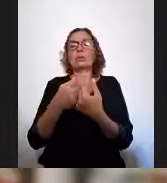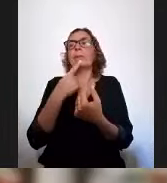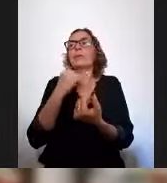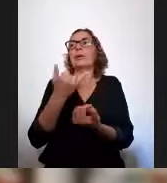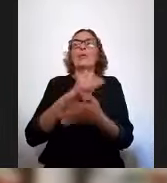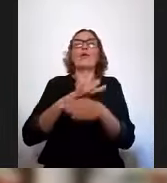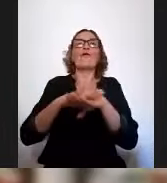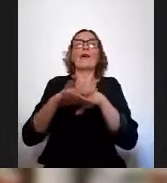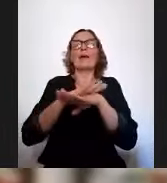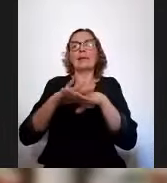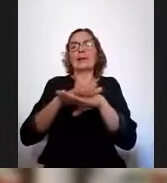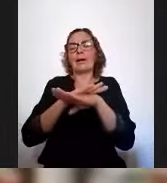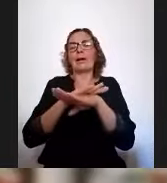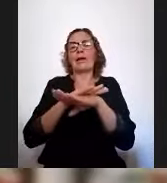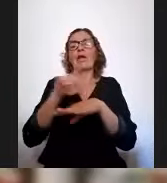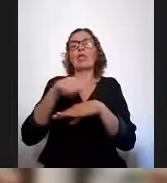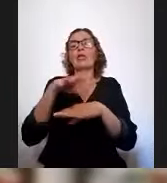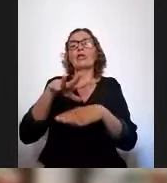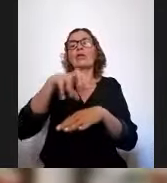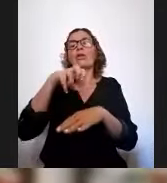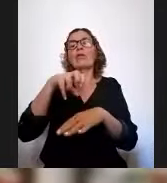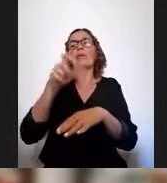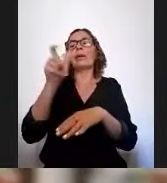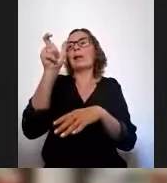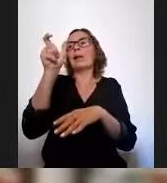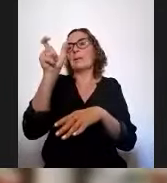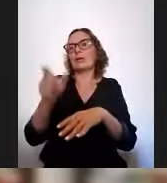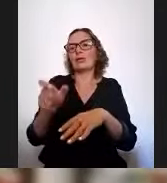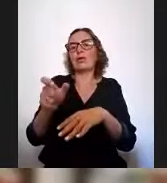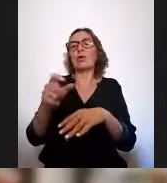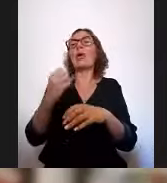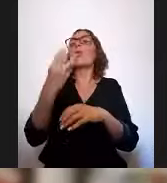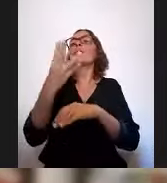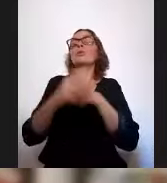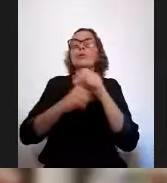básicas. ¿Dónde vive el cliente ideal? ¿Qué edad tiene?